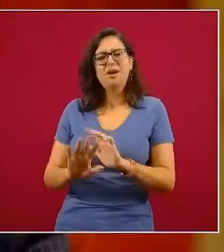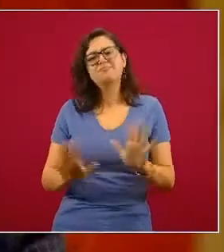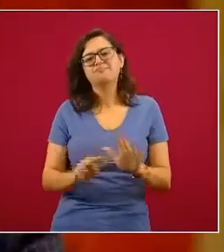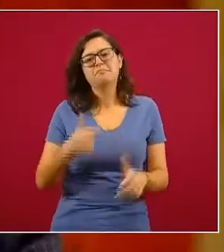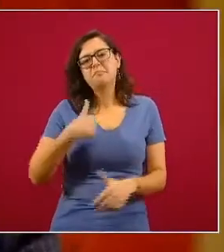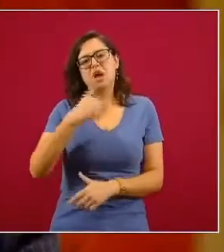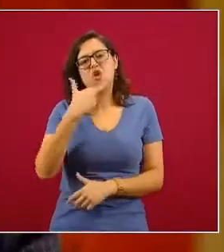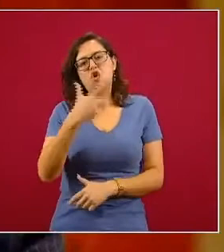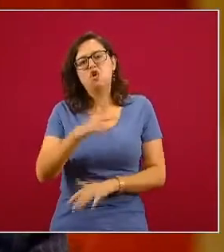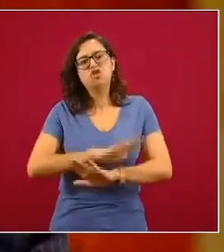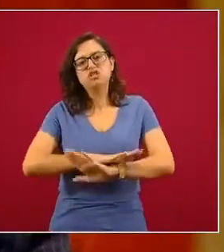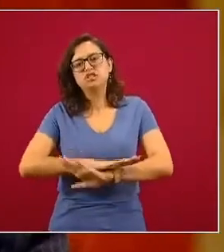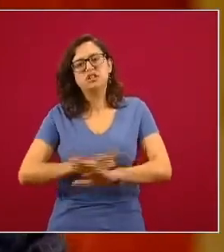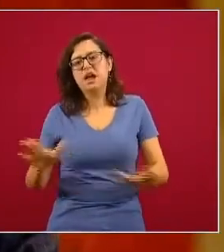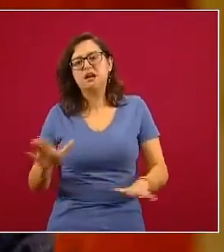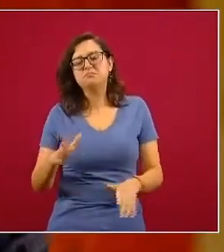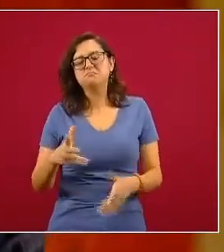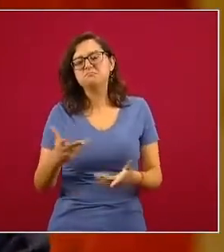de dar